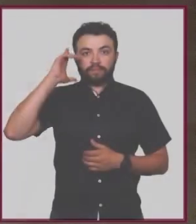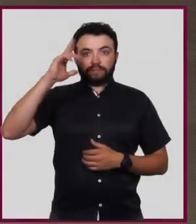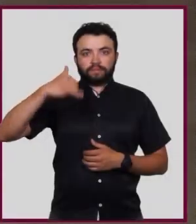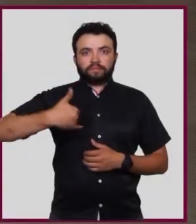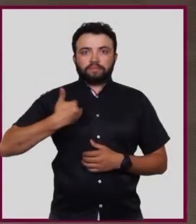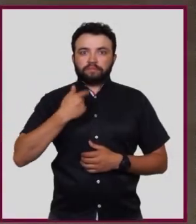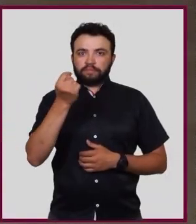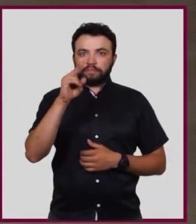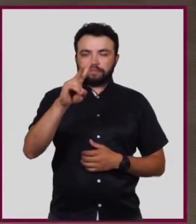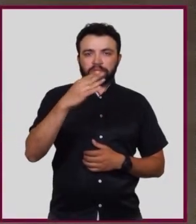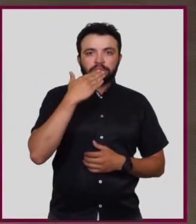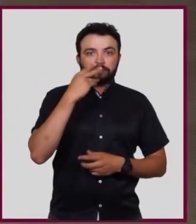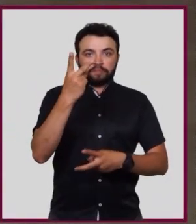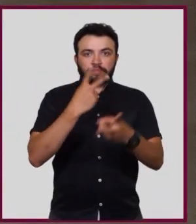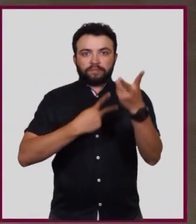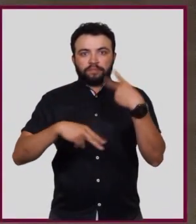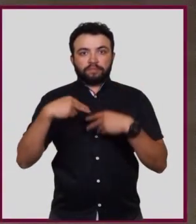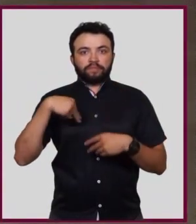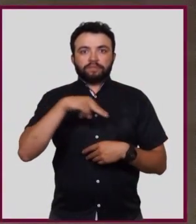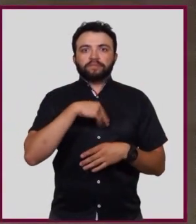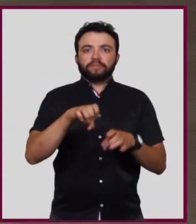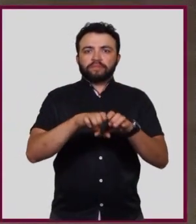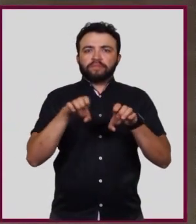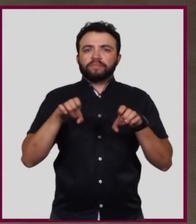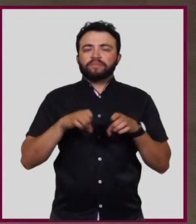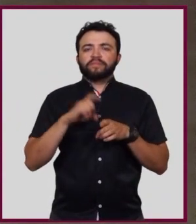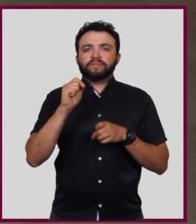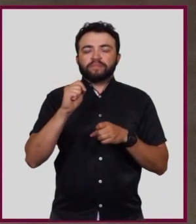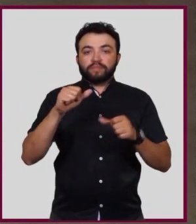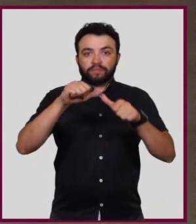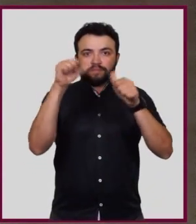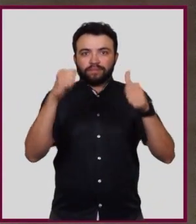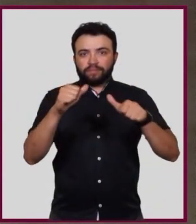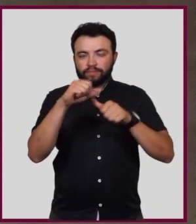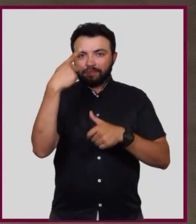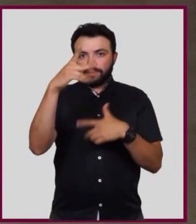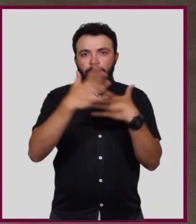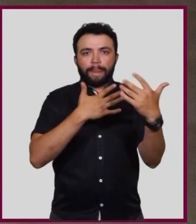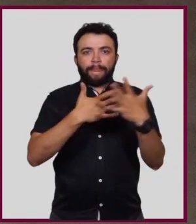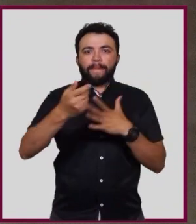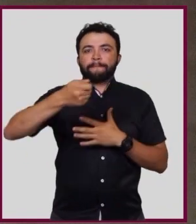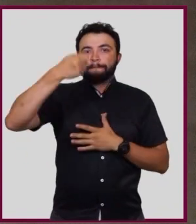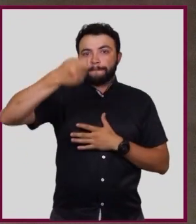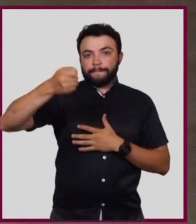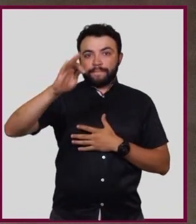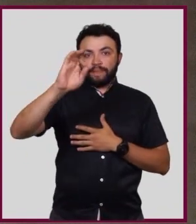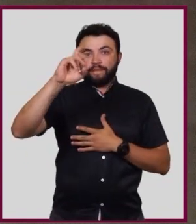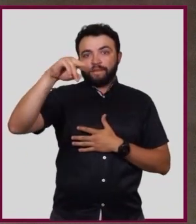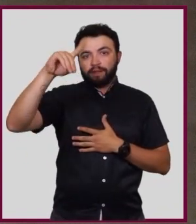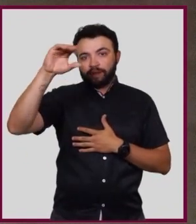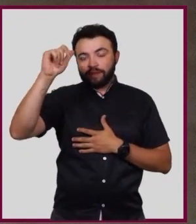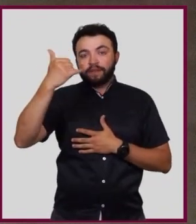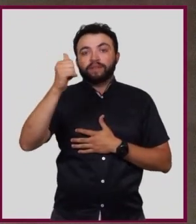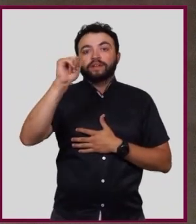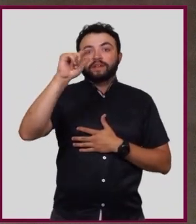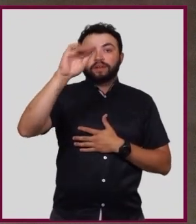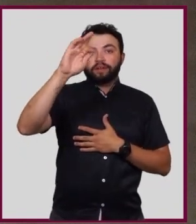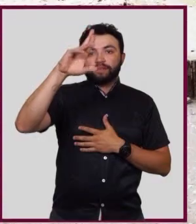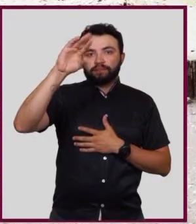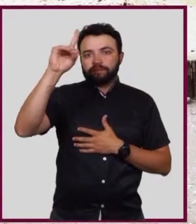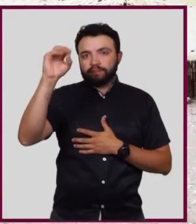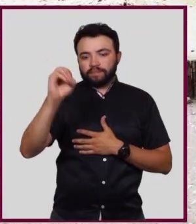Hola jóvenes en TV, bienvenidos a nuestro espacio de artes, el arte en tus manos. Los saludamos Fernanda Bastida y Alfredo